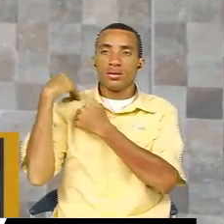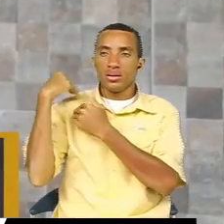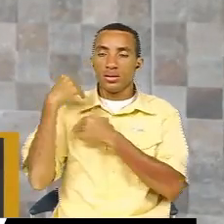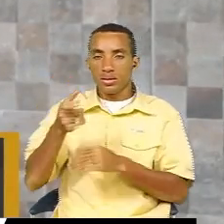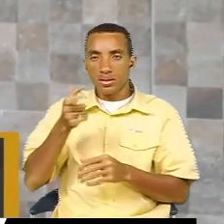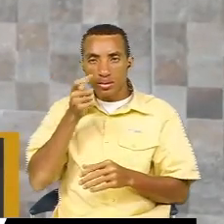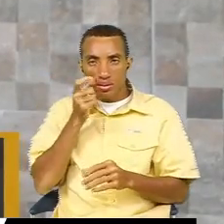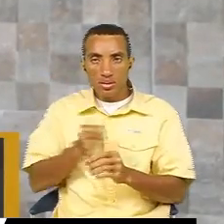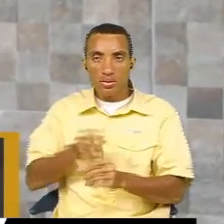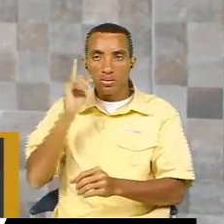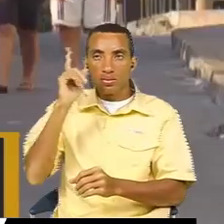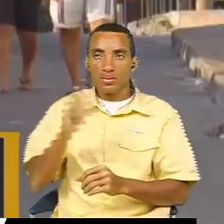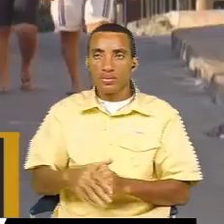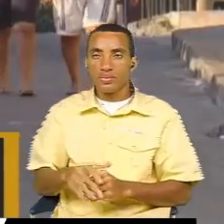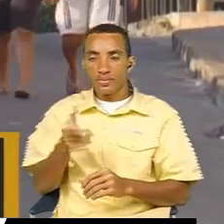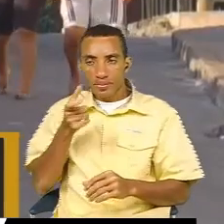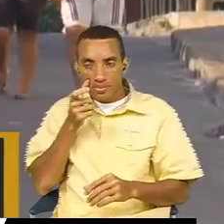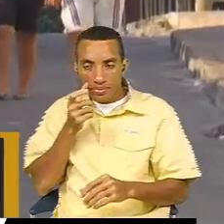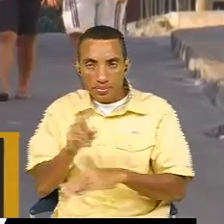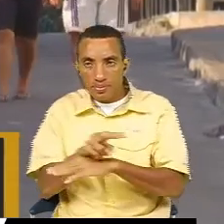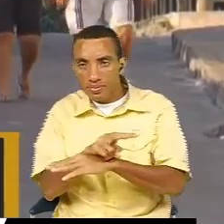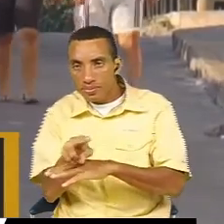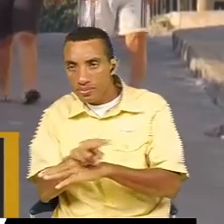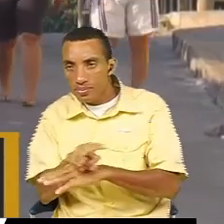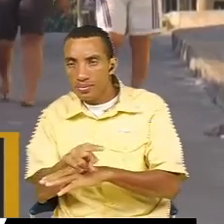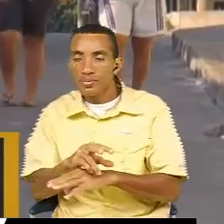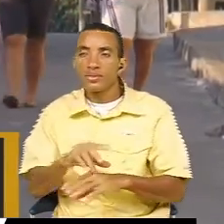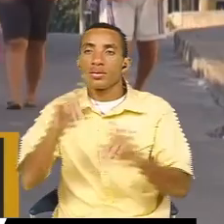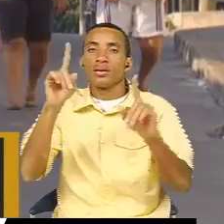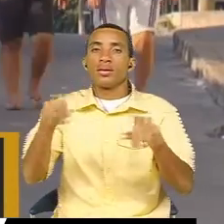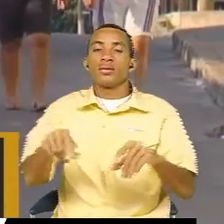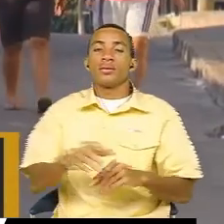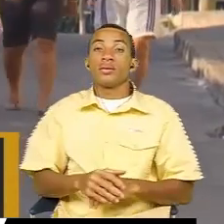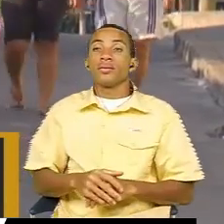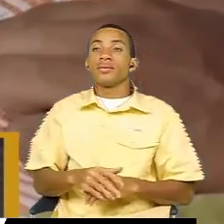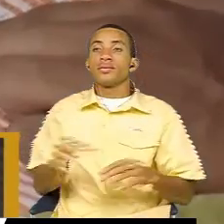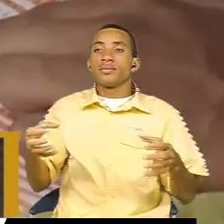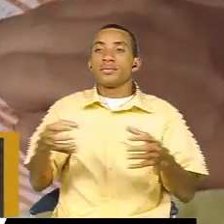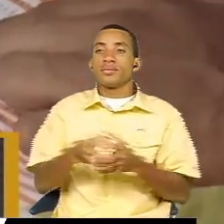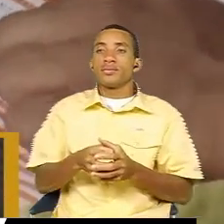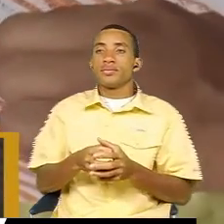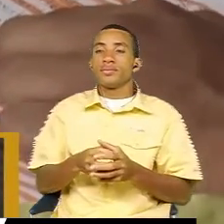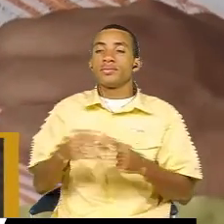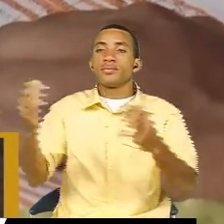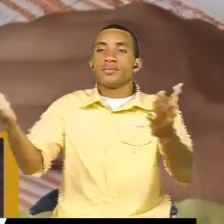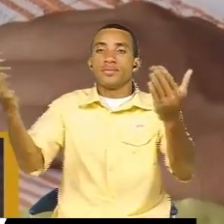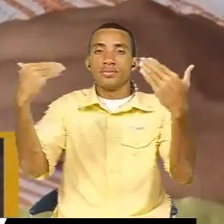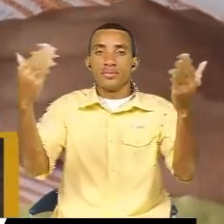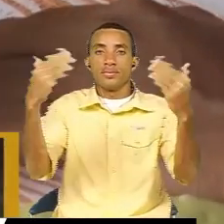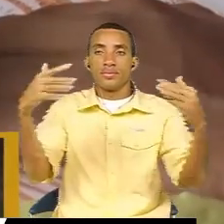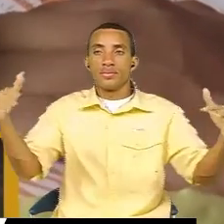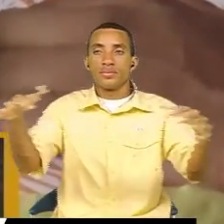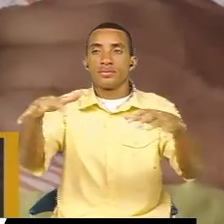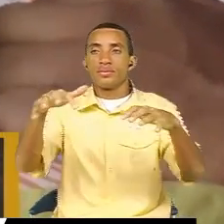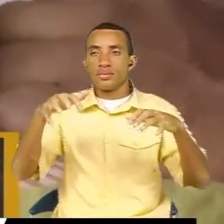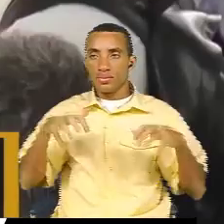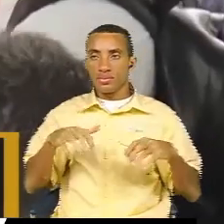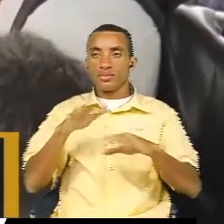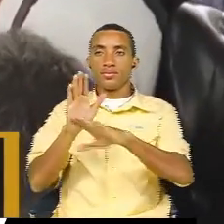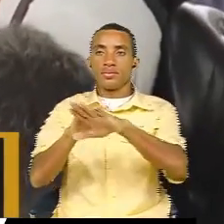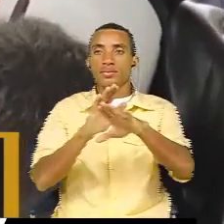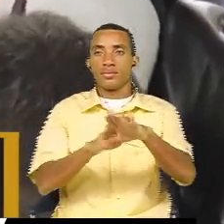político y pues la veeduría respectiva. De inmediato, la Junta Administradora Local de Barranca Bermeja ha convocado a asamblea extraordinaria para